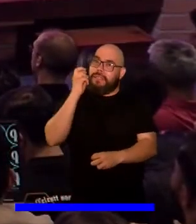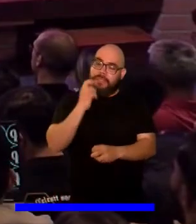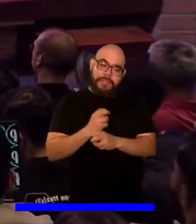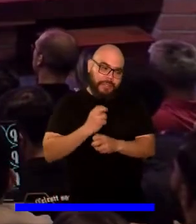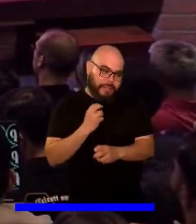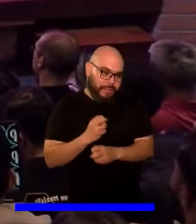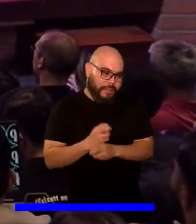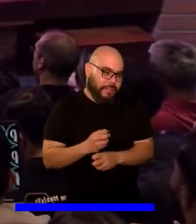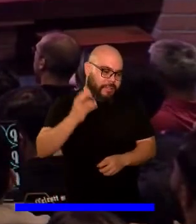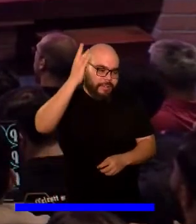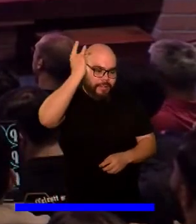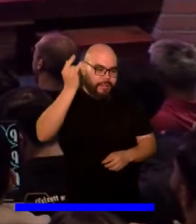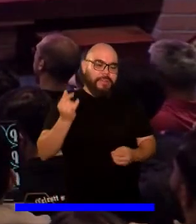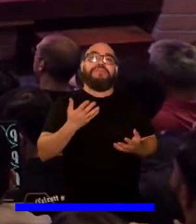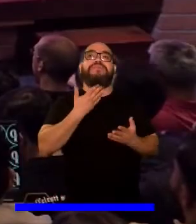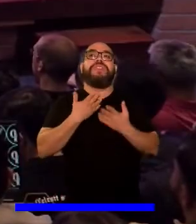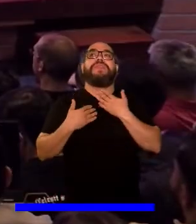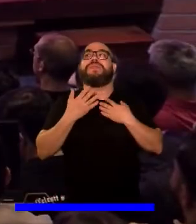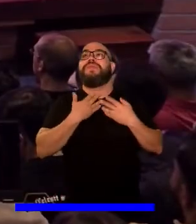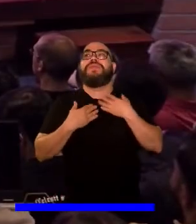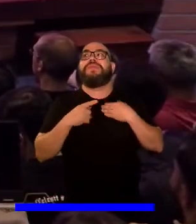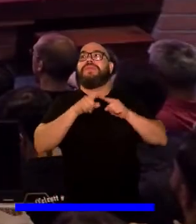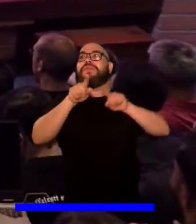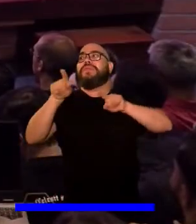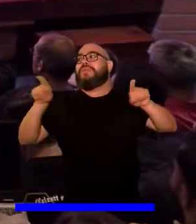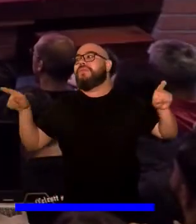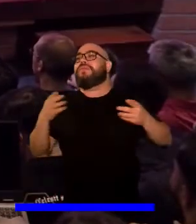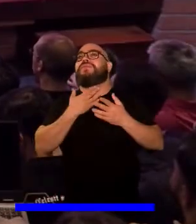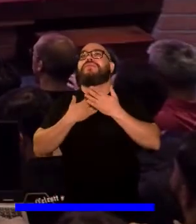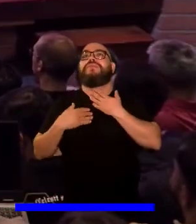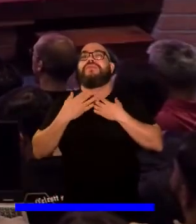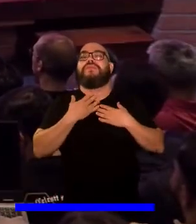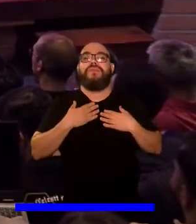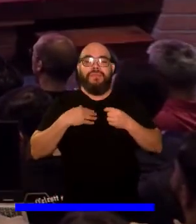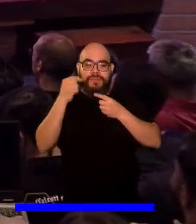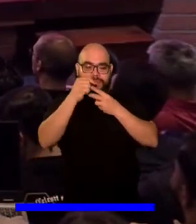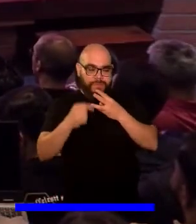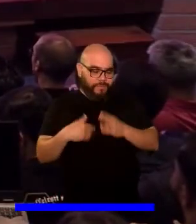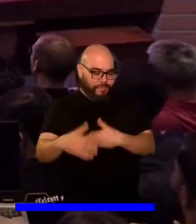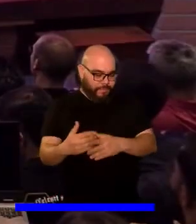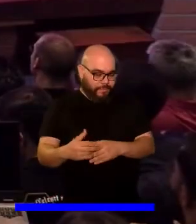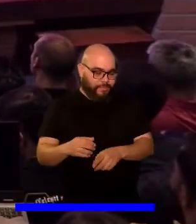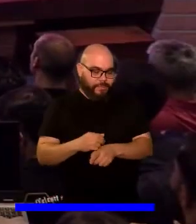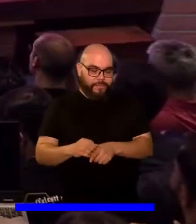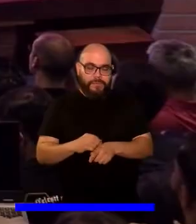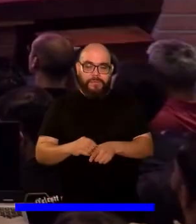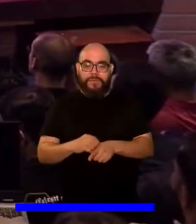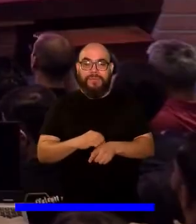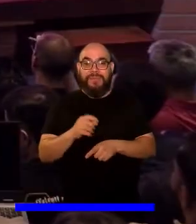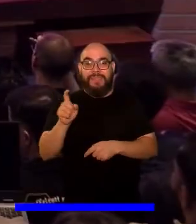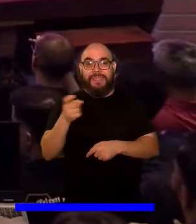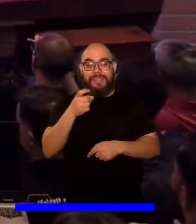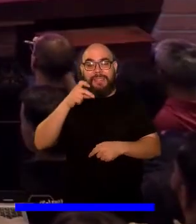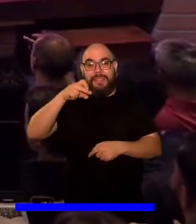porque por todo el apetito que hay en hacer modelos de IA, estos procesadores que se utilizan, o bueno, las GPUs que se